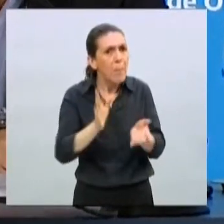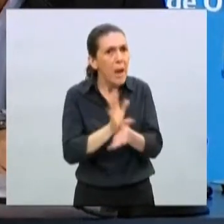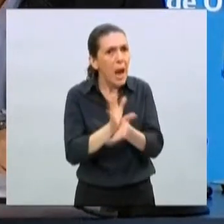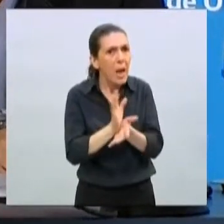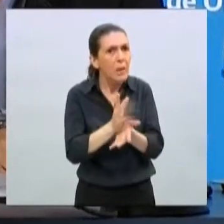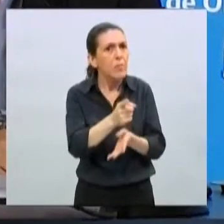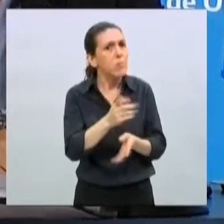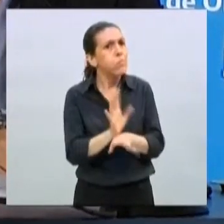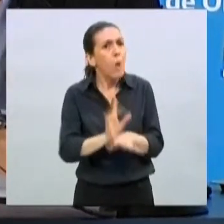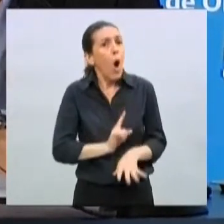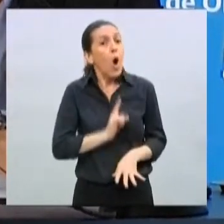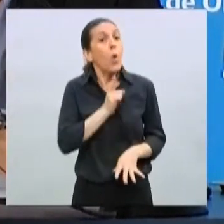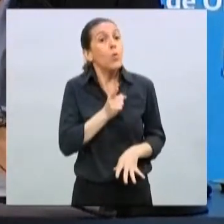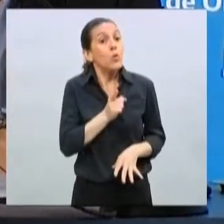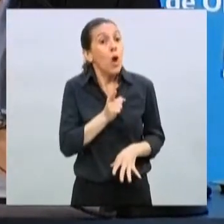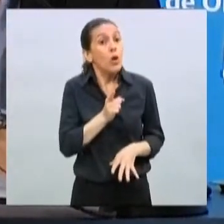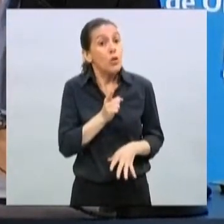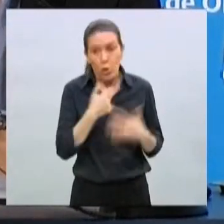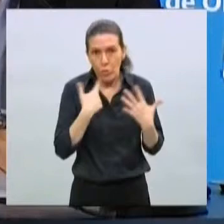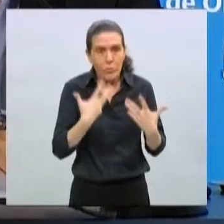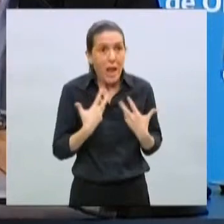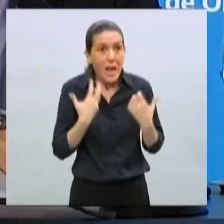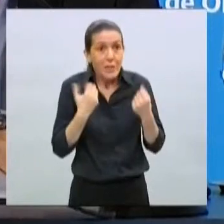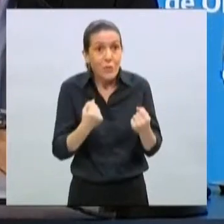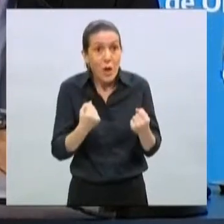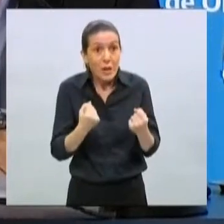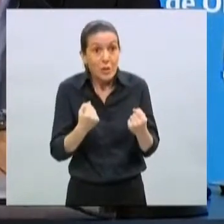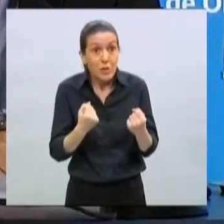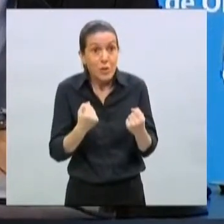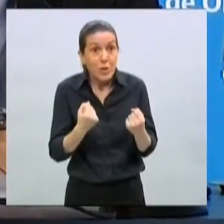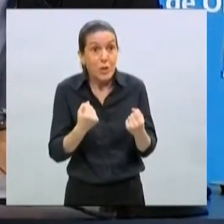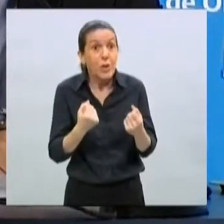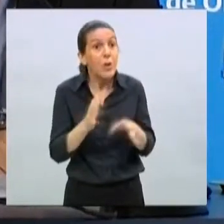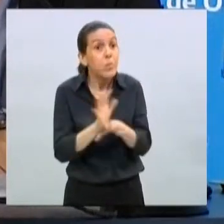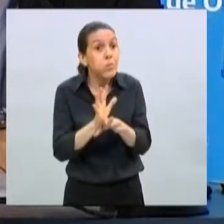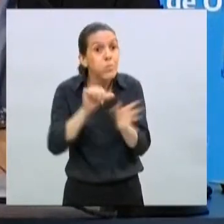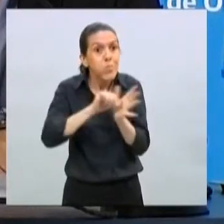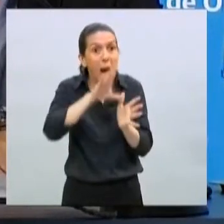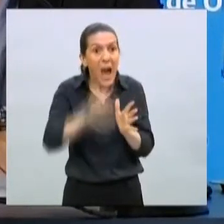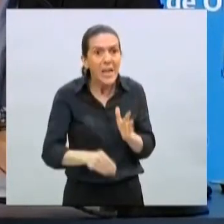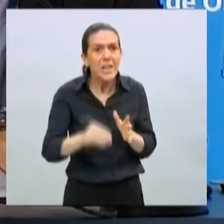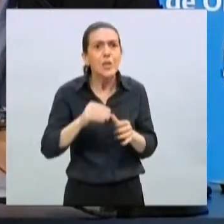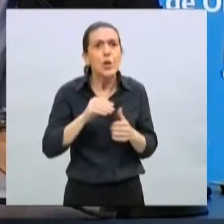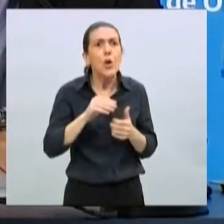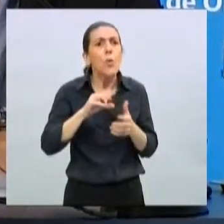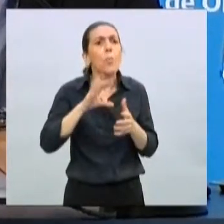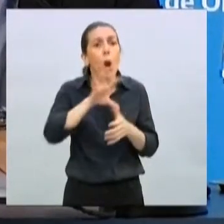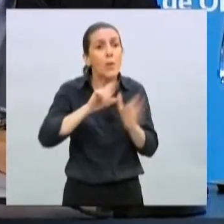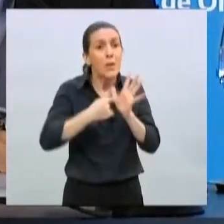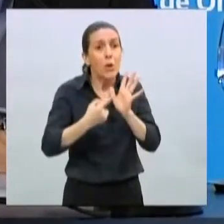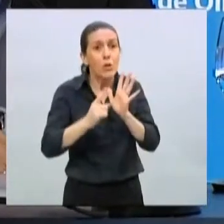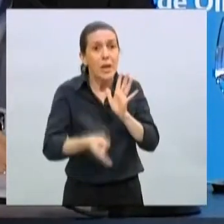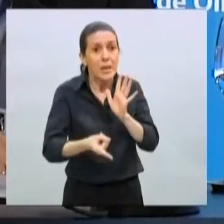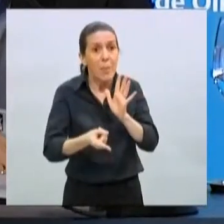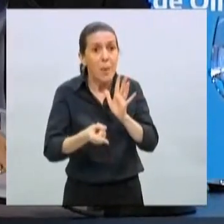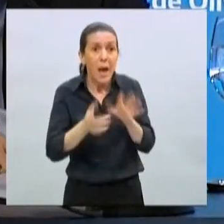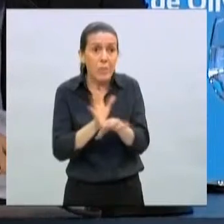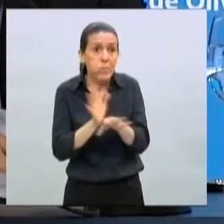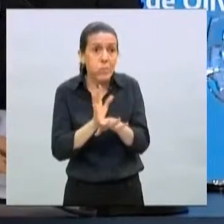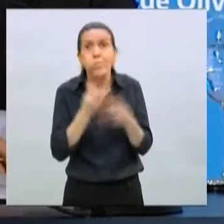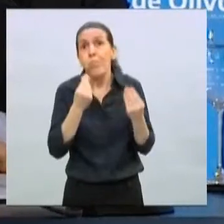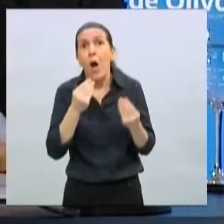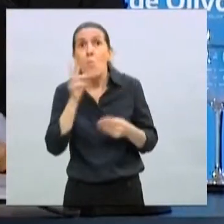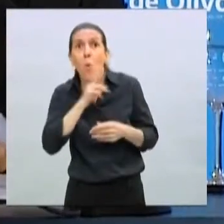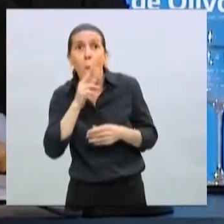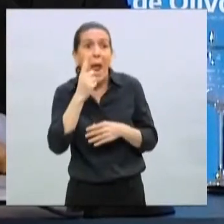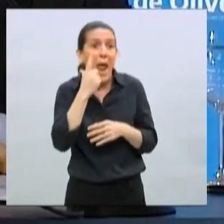terriblemente orgullosos del inmenso esfuerzo que se realizó en todo el país y en la provincia de Buenos Aires por los y las